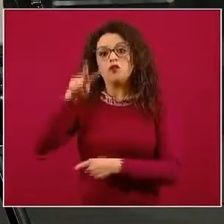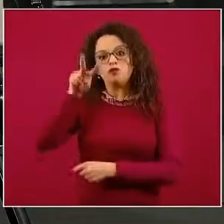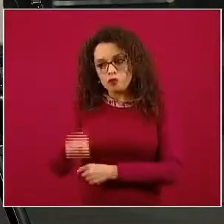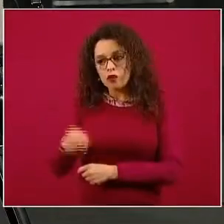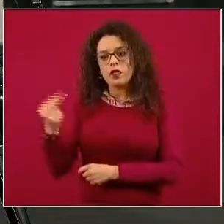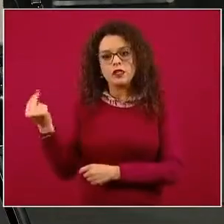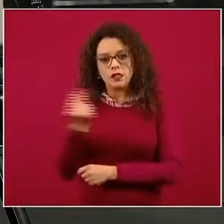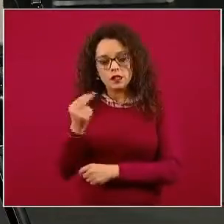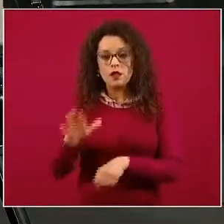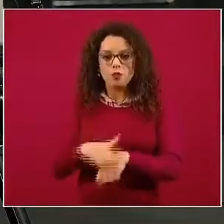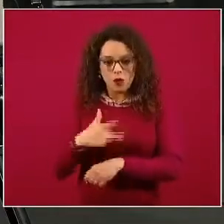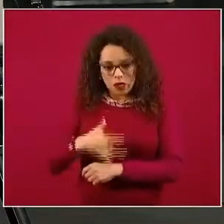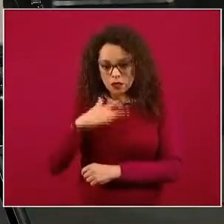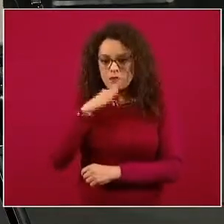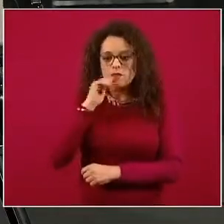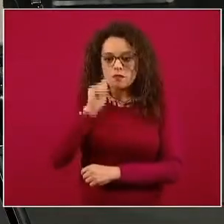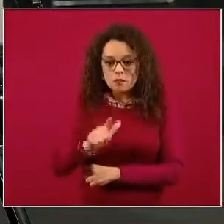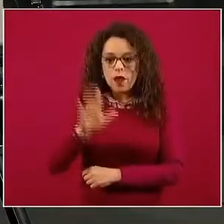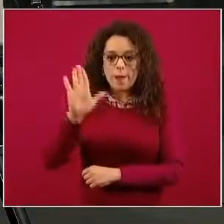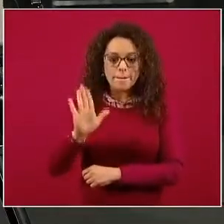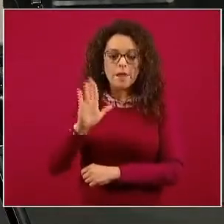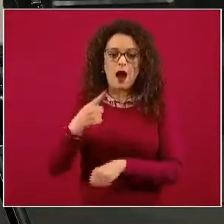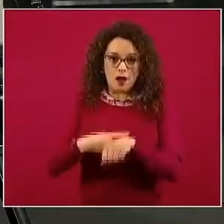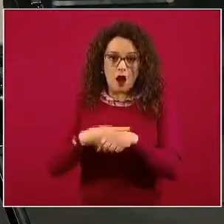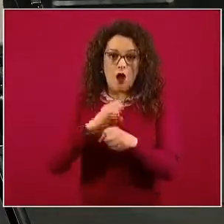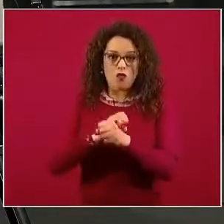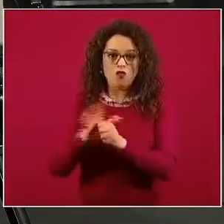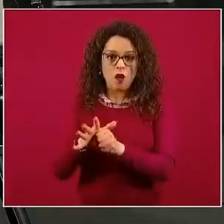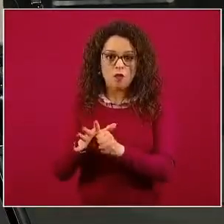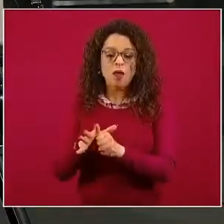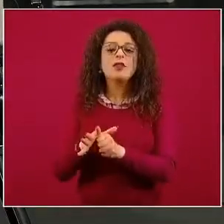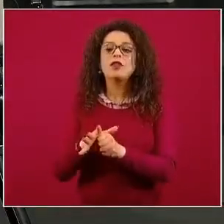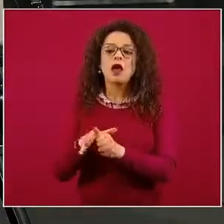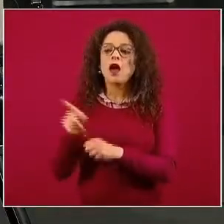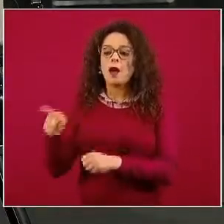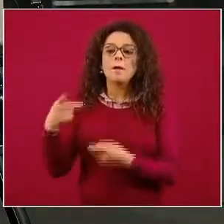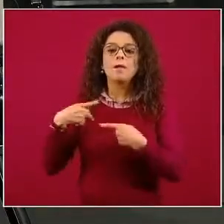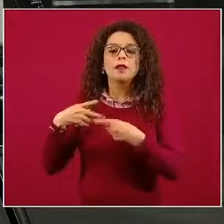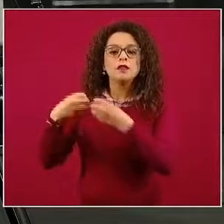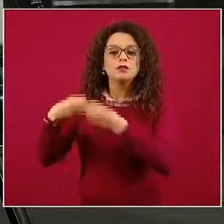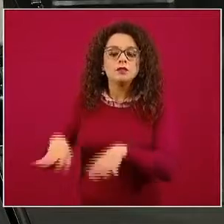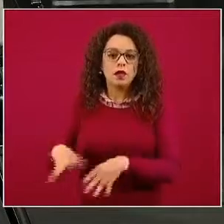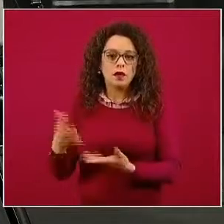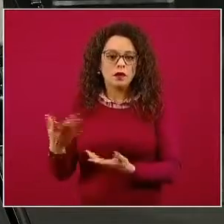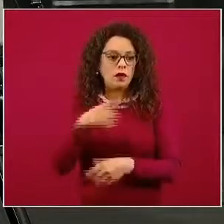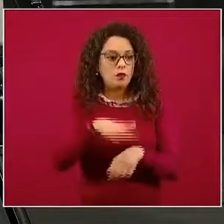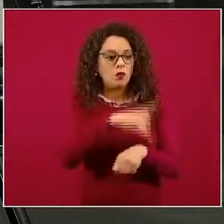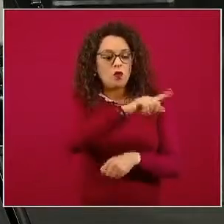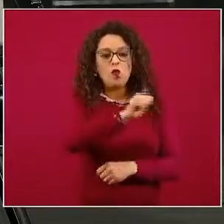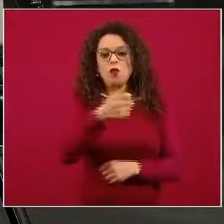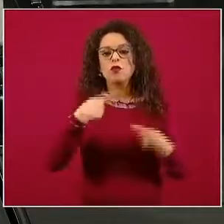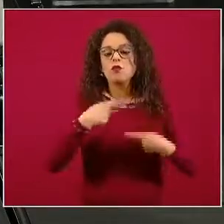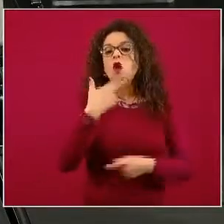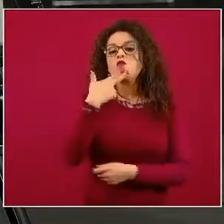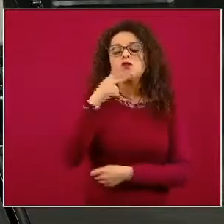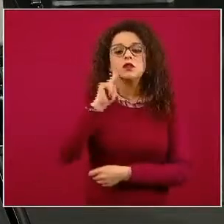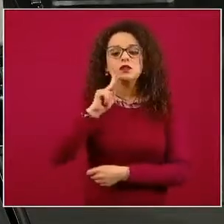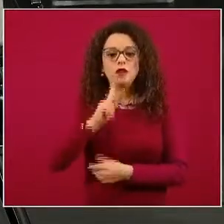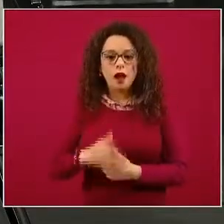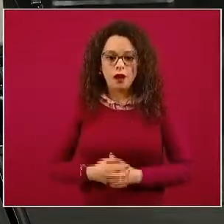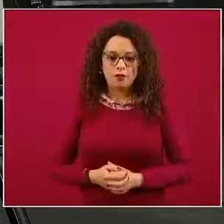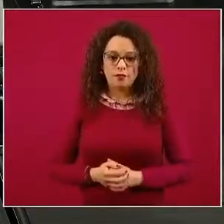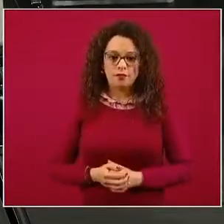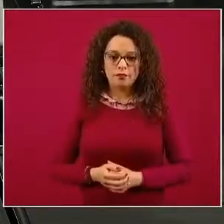síntoma de posible COVID. Y doctor Gatell, me gustaría saber por qué un laboratorio farmacéutico elige a la